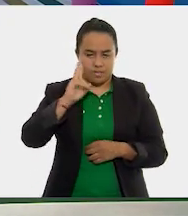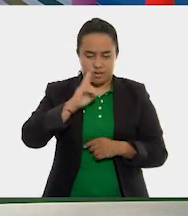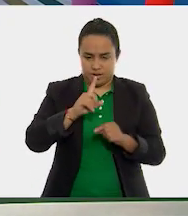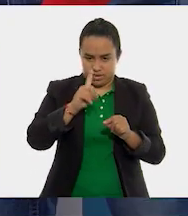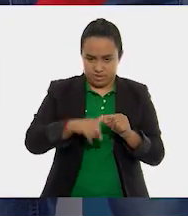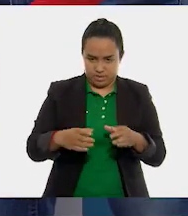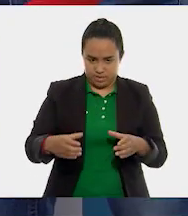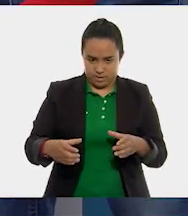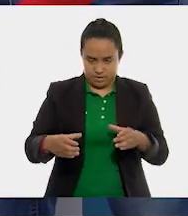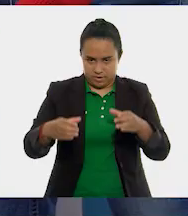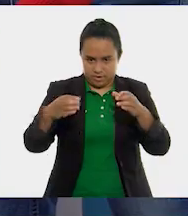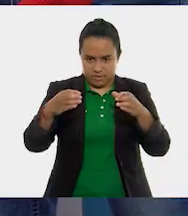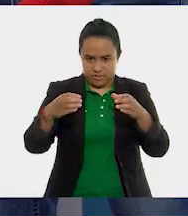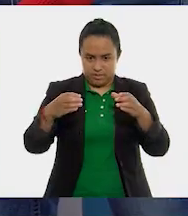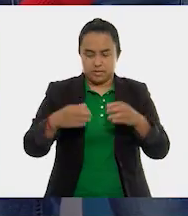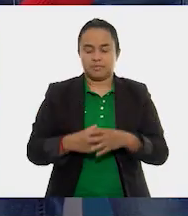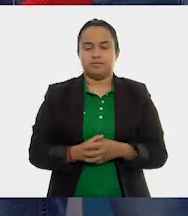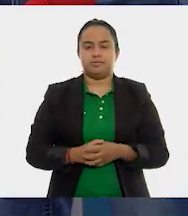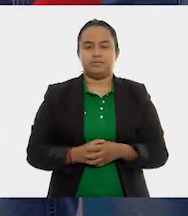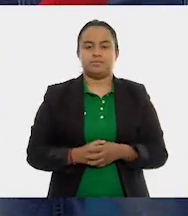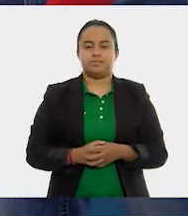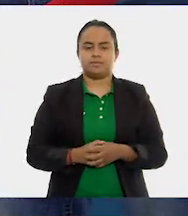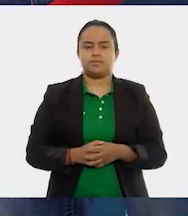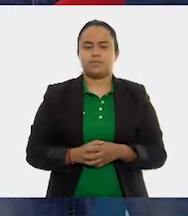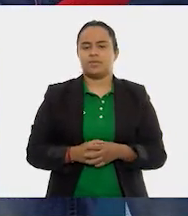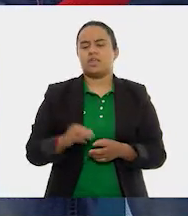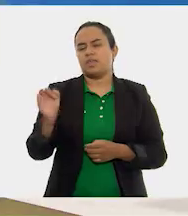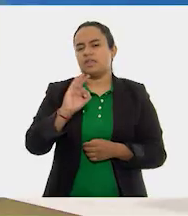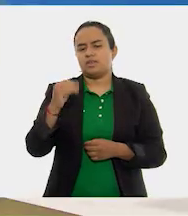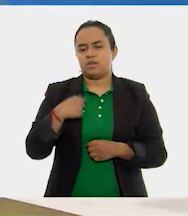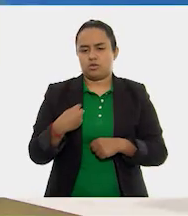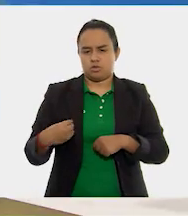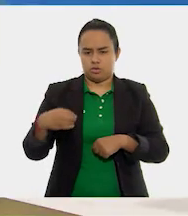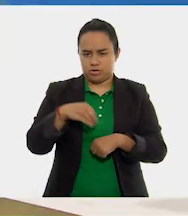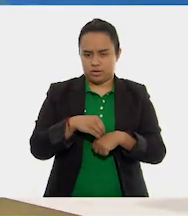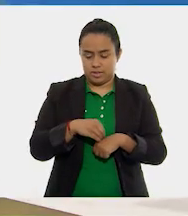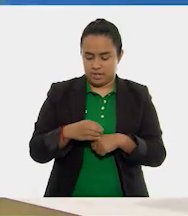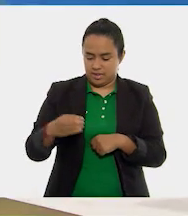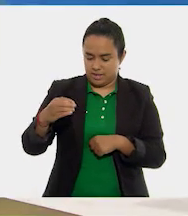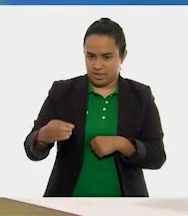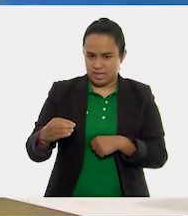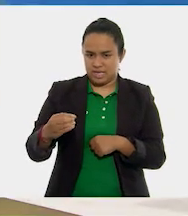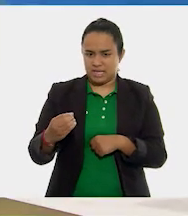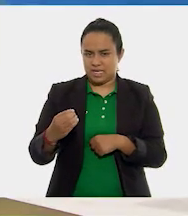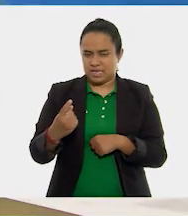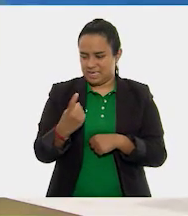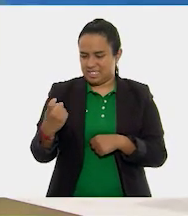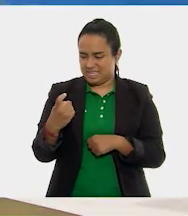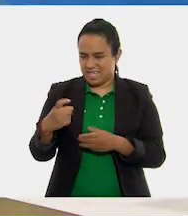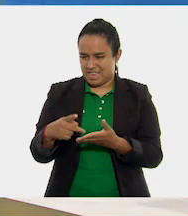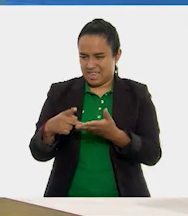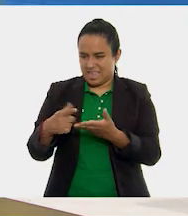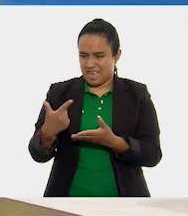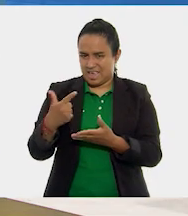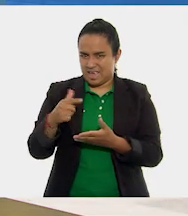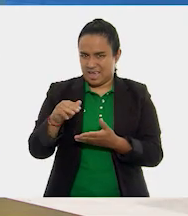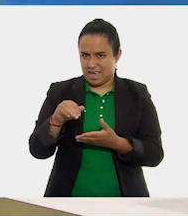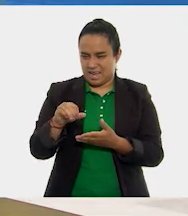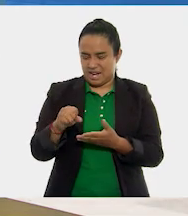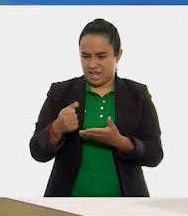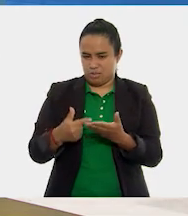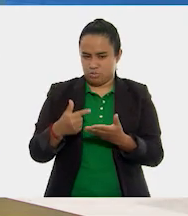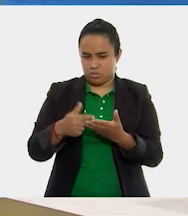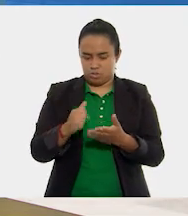retirar el recipiente. Ajá. ¿Qué hubiera pasado si hubiéramos colocado este otro con la